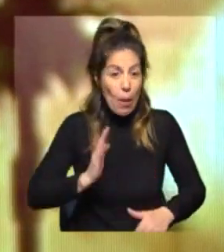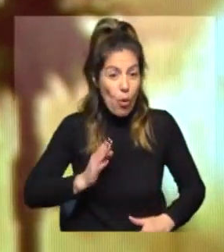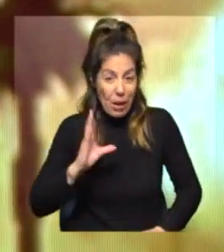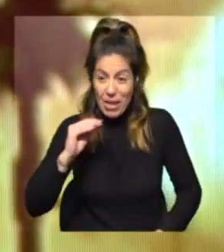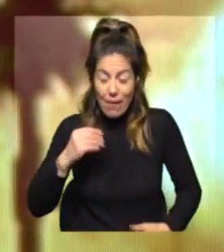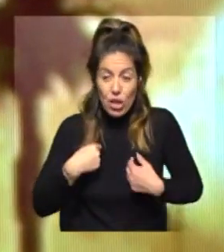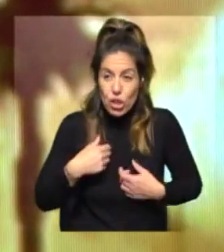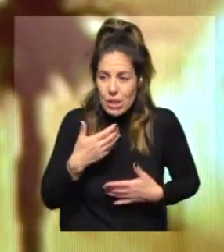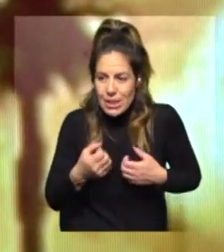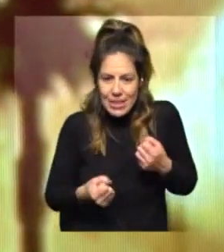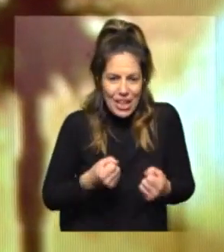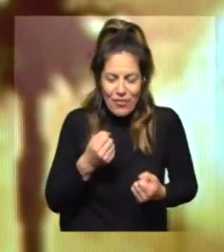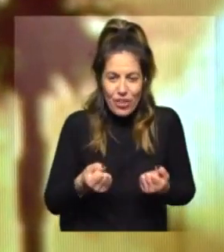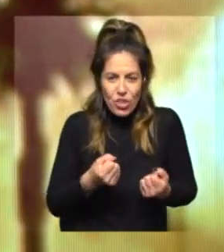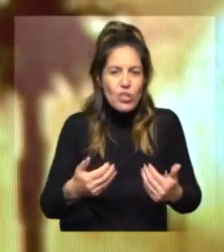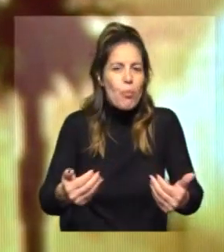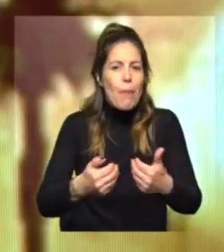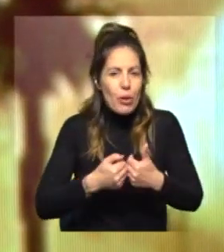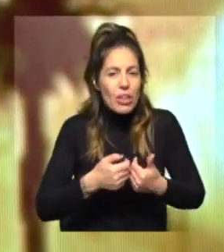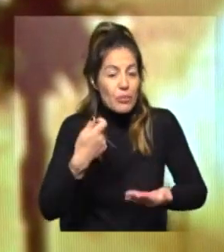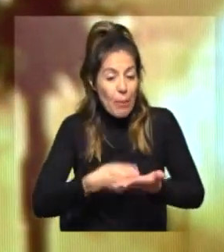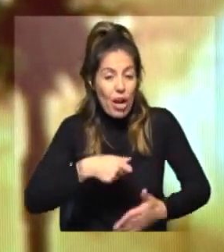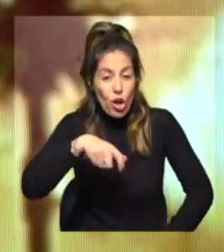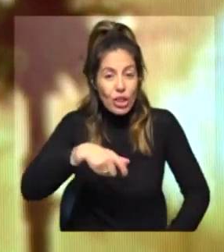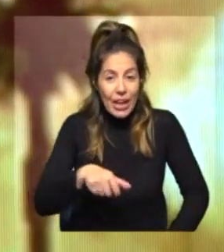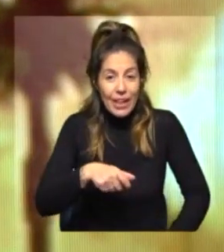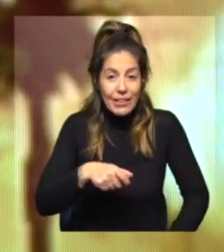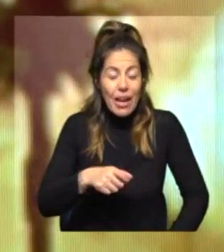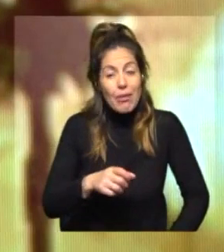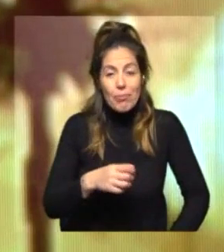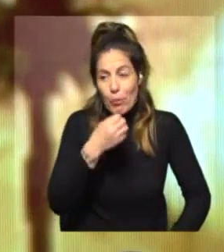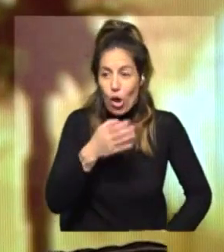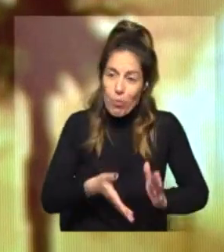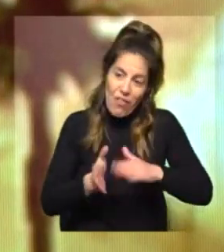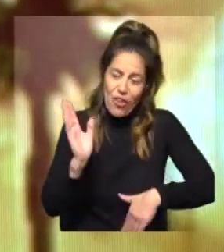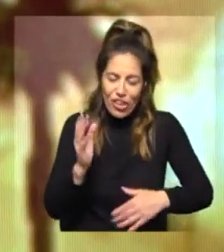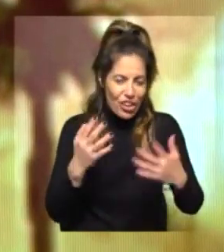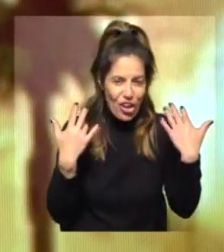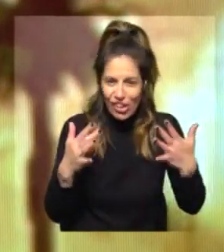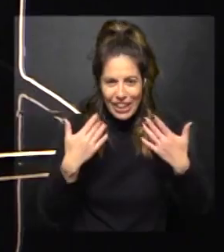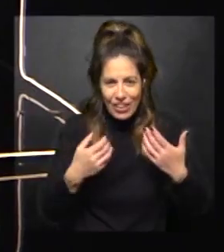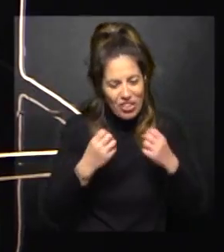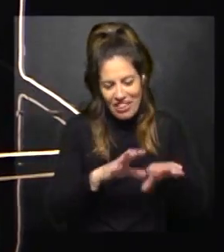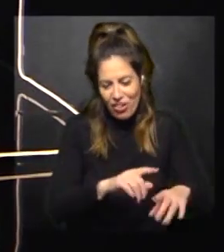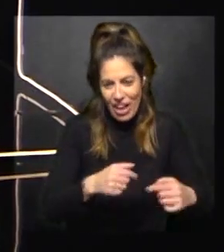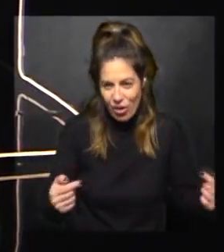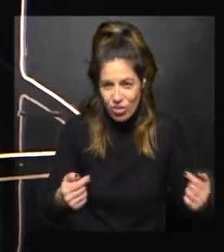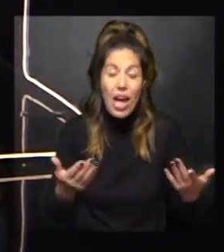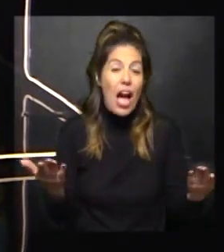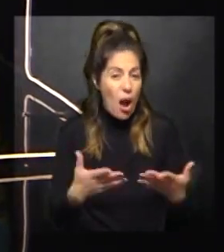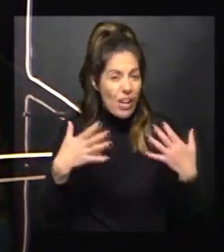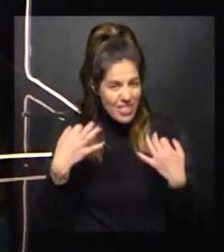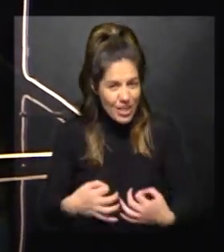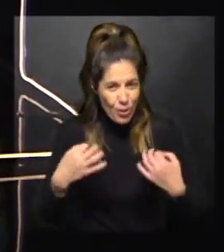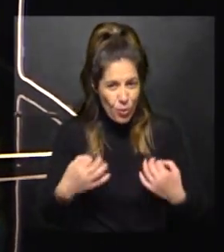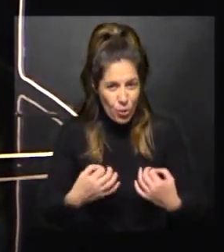me habla Y por eso cuando me preguntan si voy a pagar con tarjeta prefiero salir corriendo y dejar los productos encima del mostrador esta vez estaba seguro